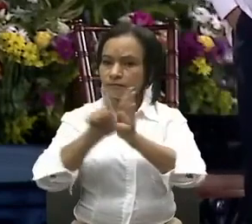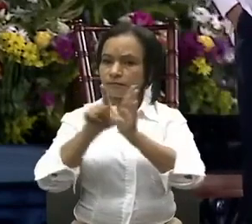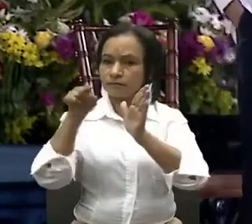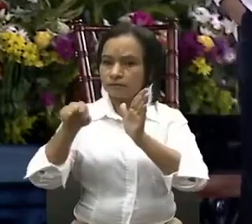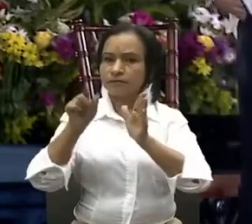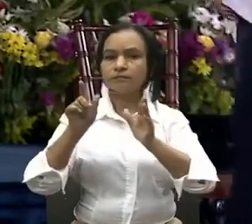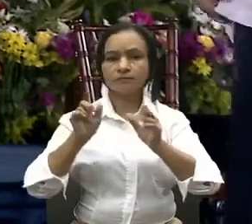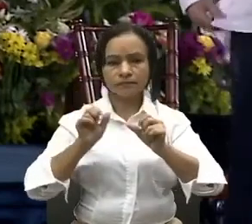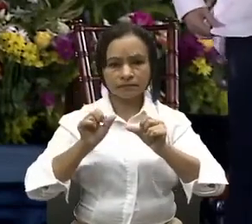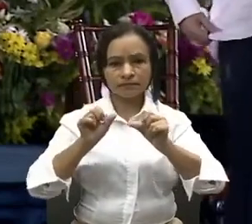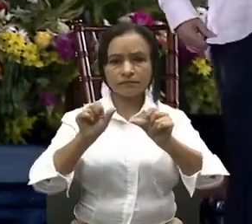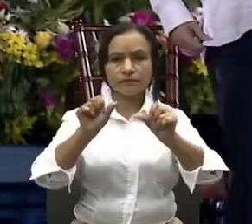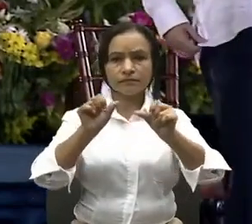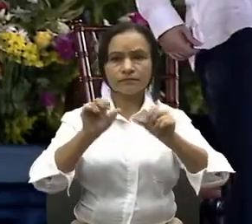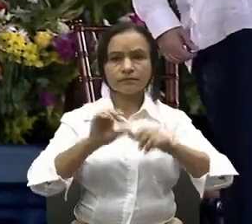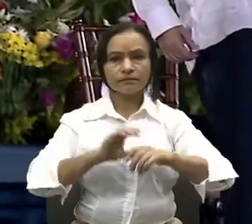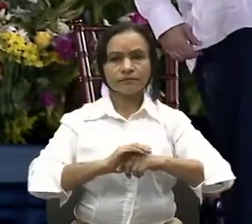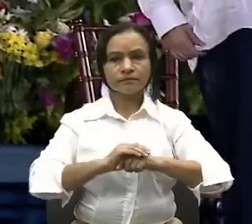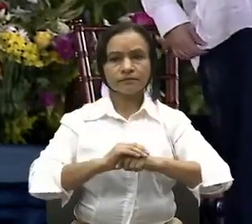sigue vigente.